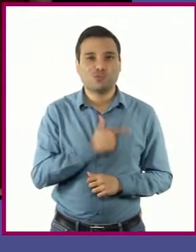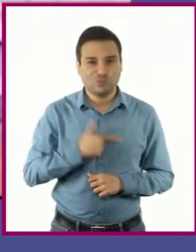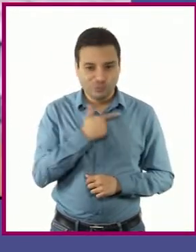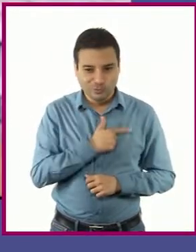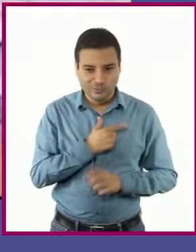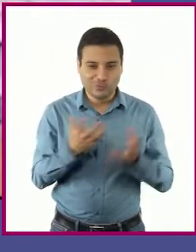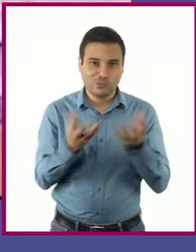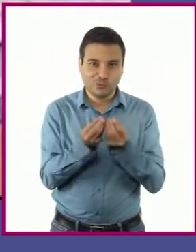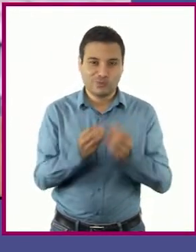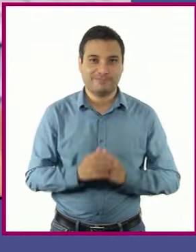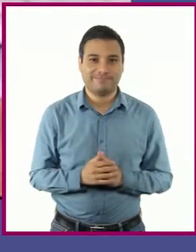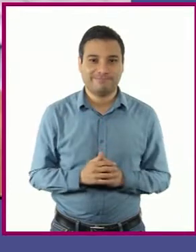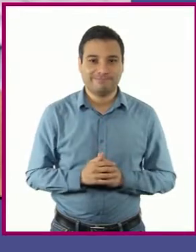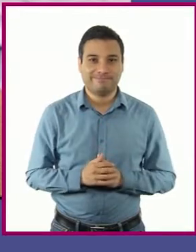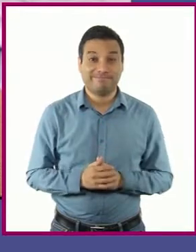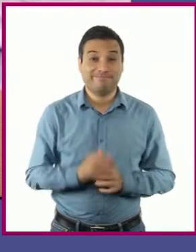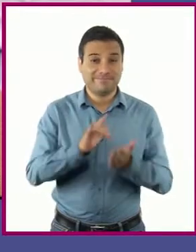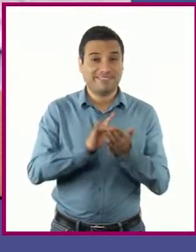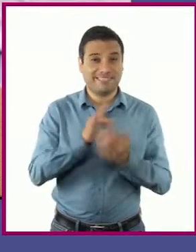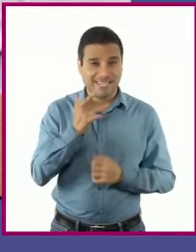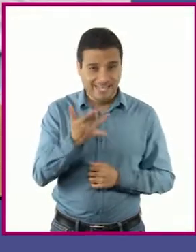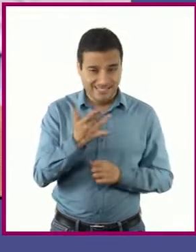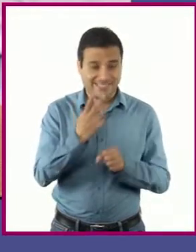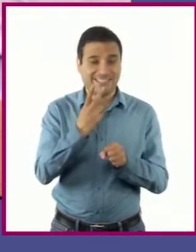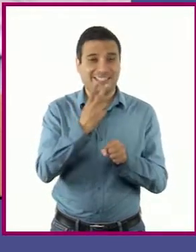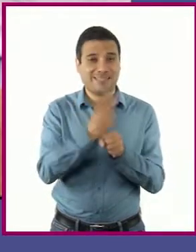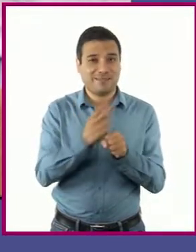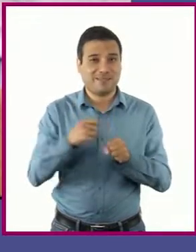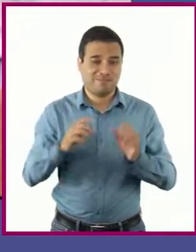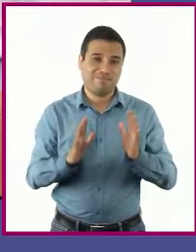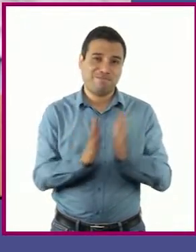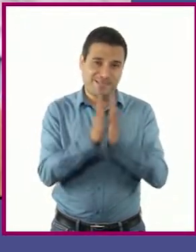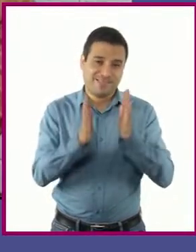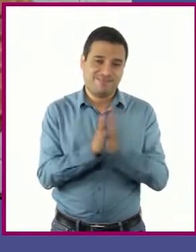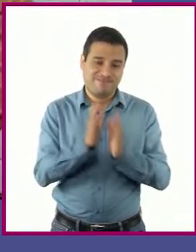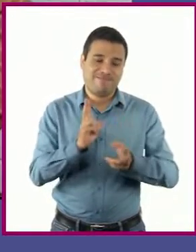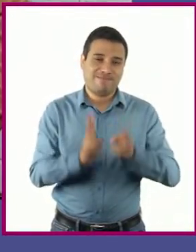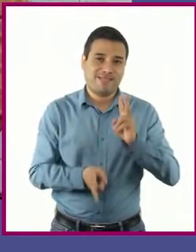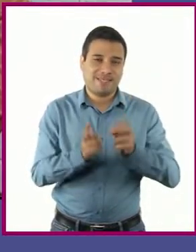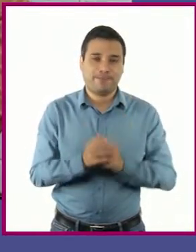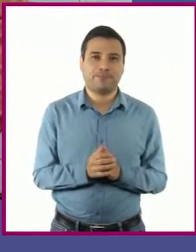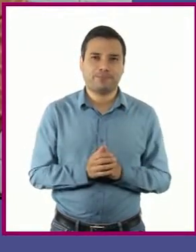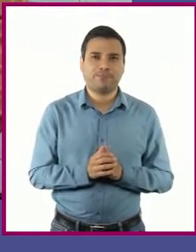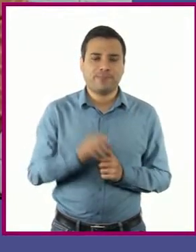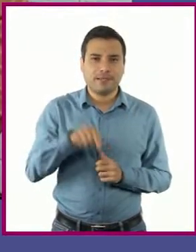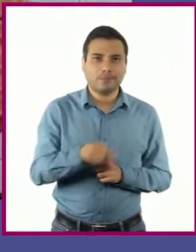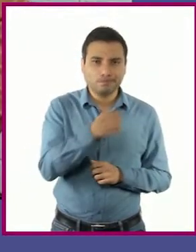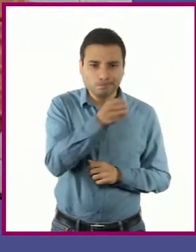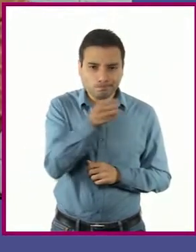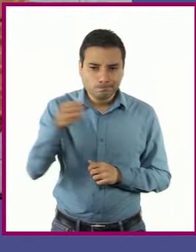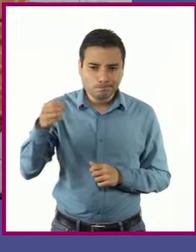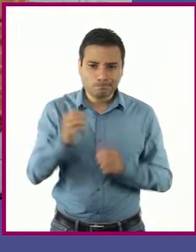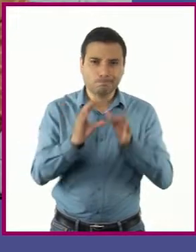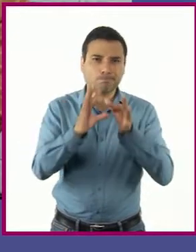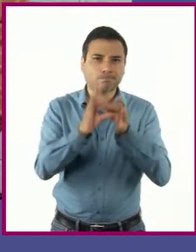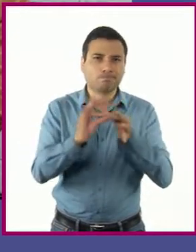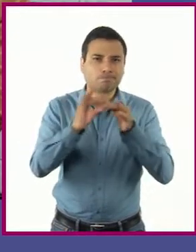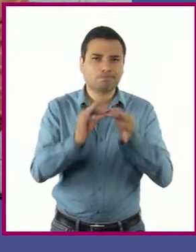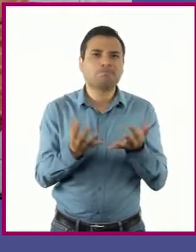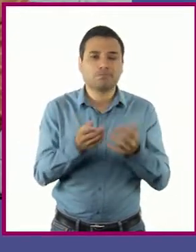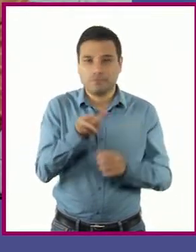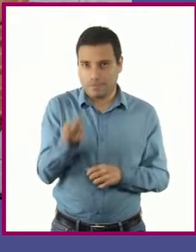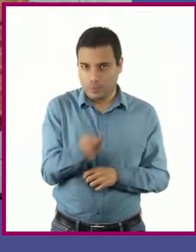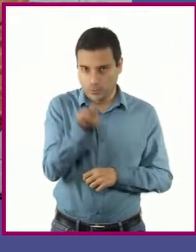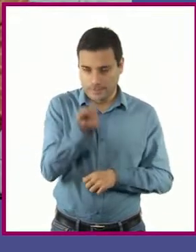ustedes. Gracias por invitarnos a esta interesante charla. A lo largo del programa, vamos a responder a las siguientes